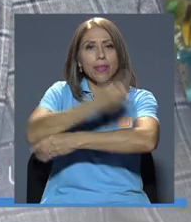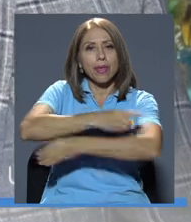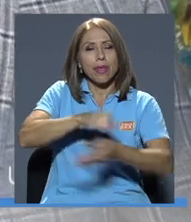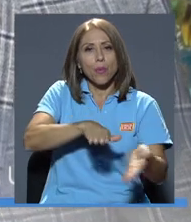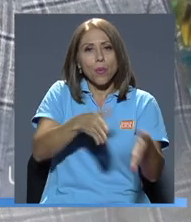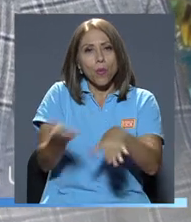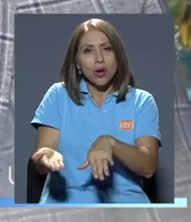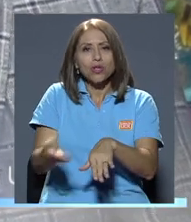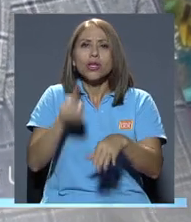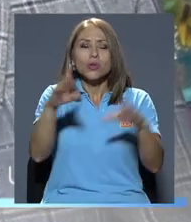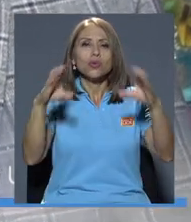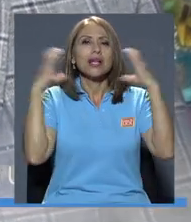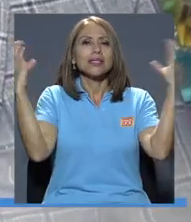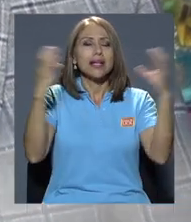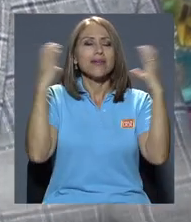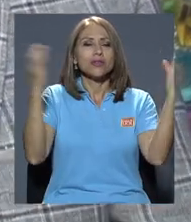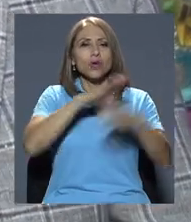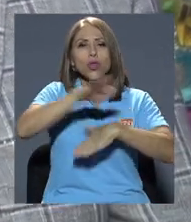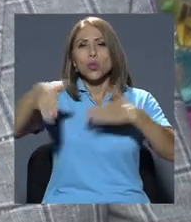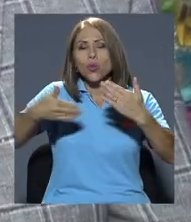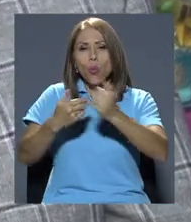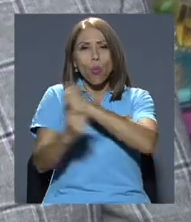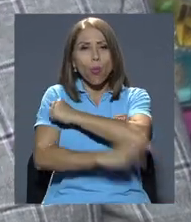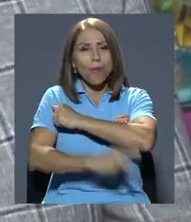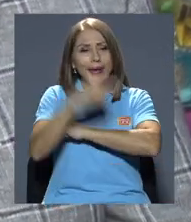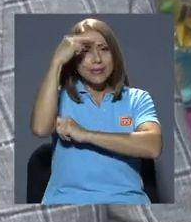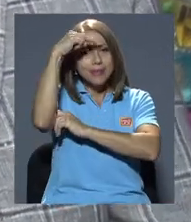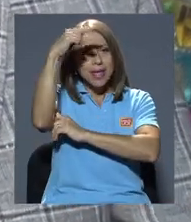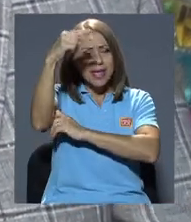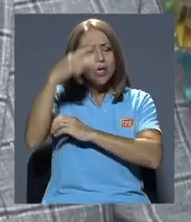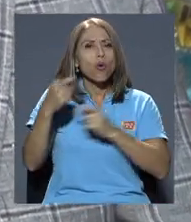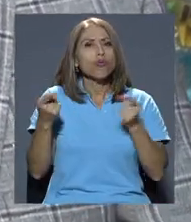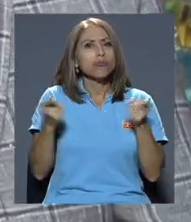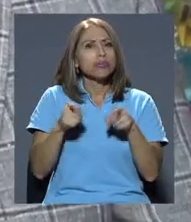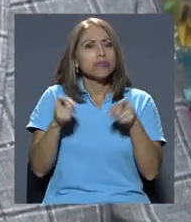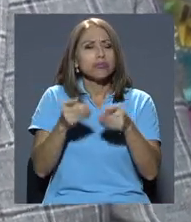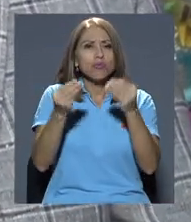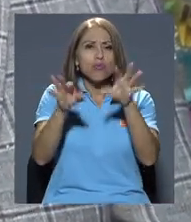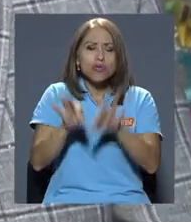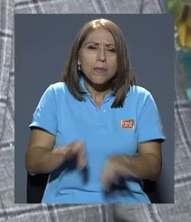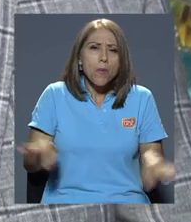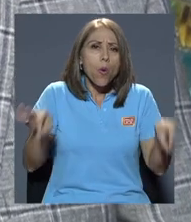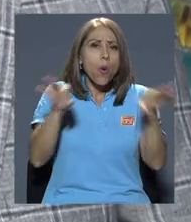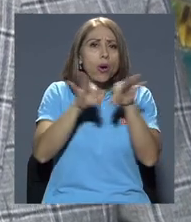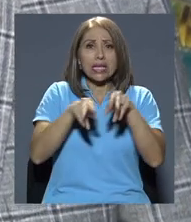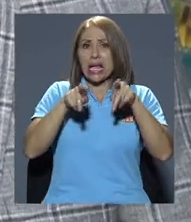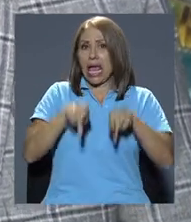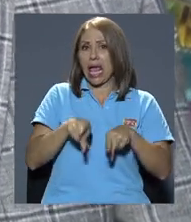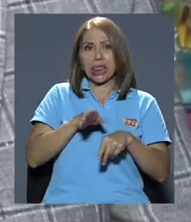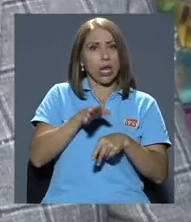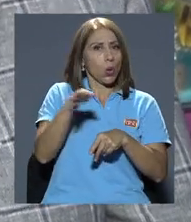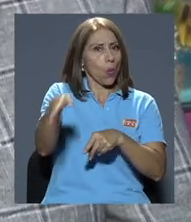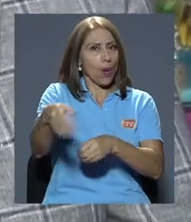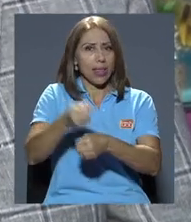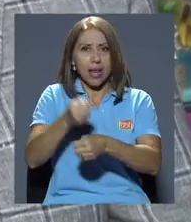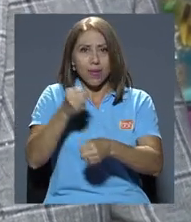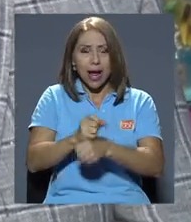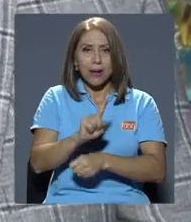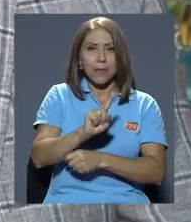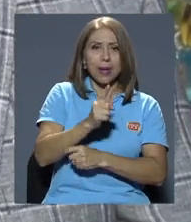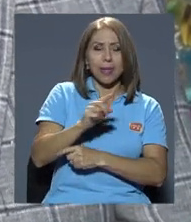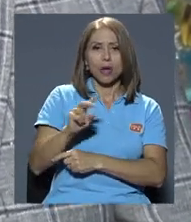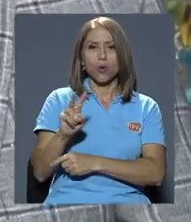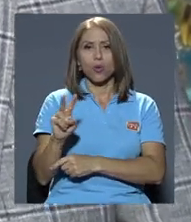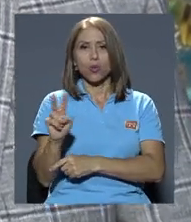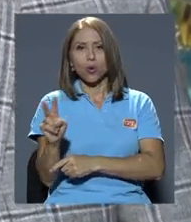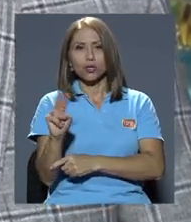cabo literalmente en todo el país. En México se le da mucha relevancia, la gente no va a trabajar el día 1 ni el día 2. El